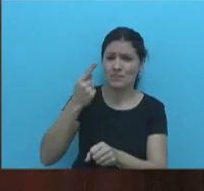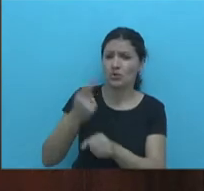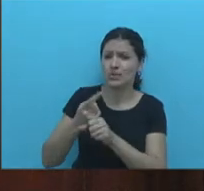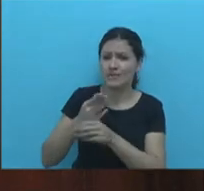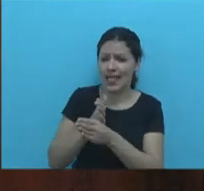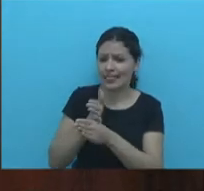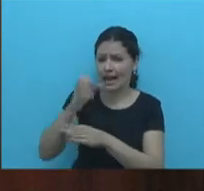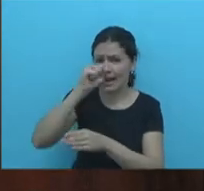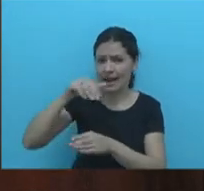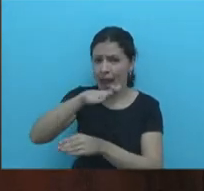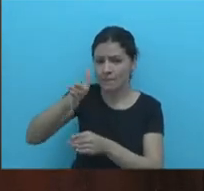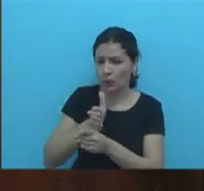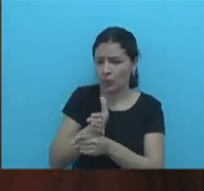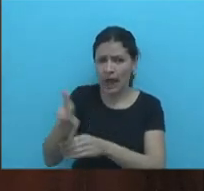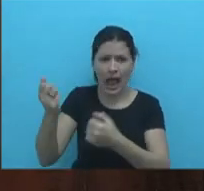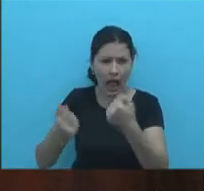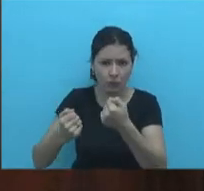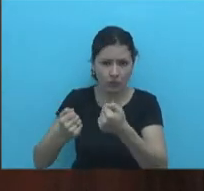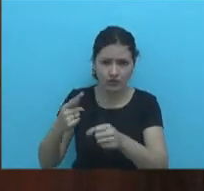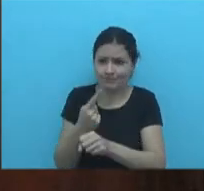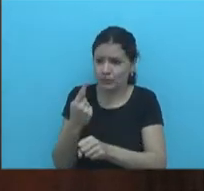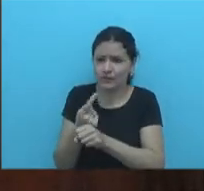vehículo motorizado, digamos.